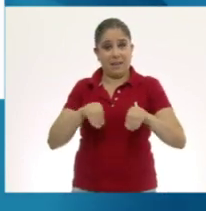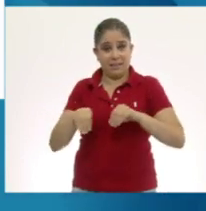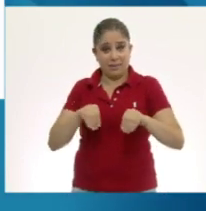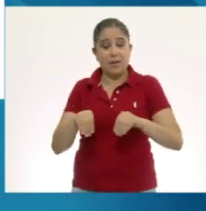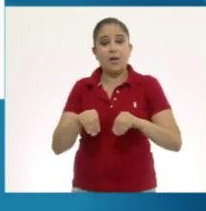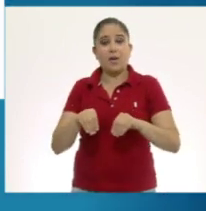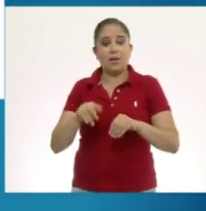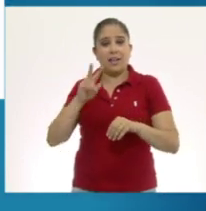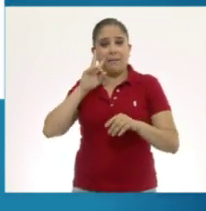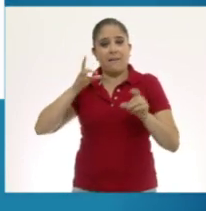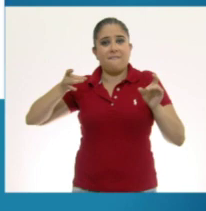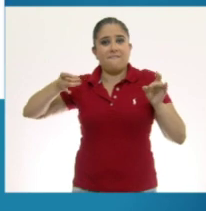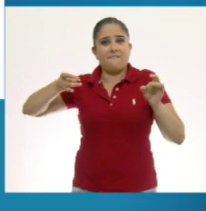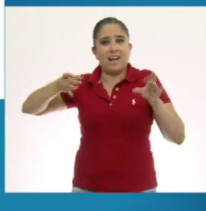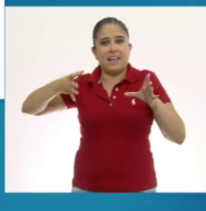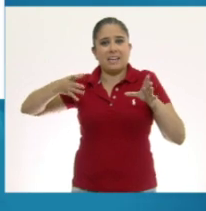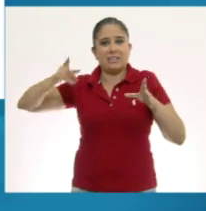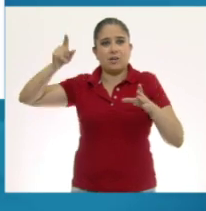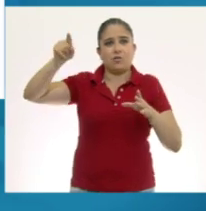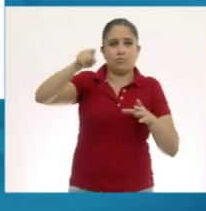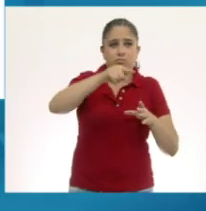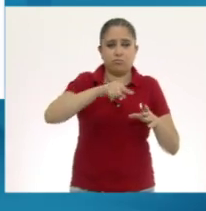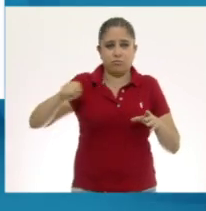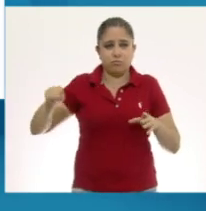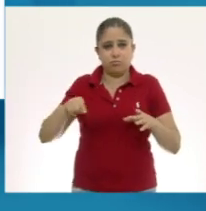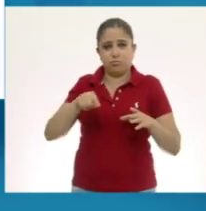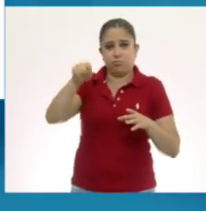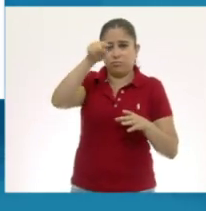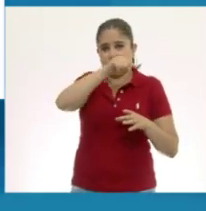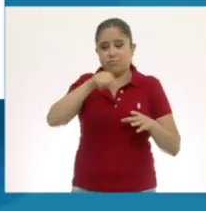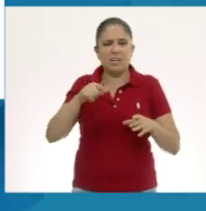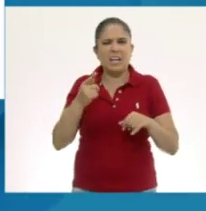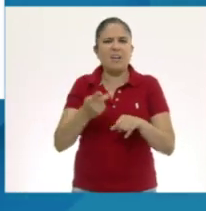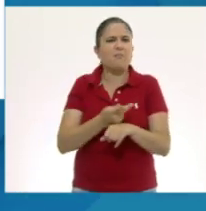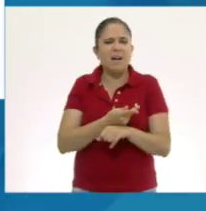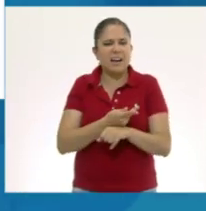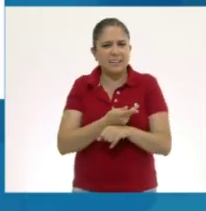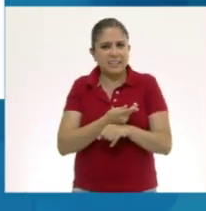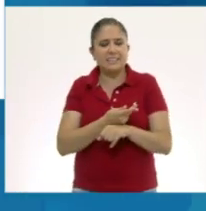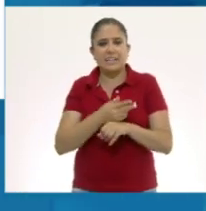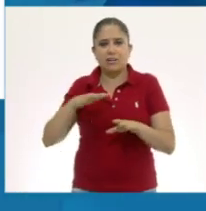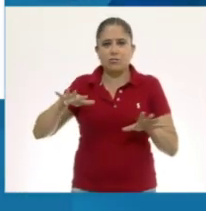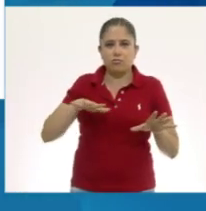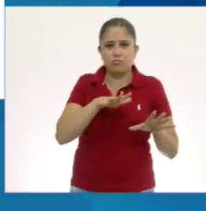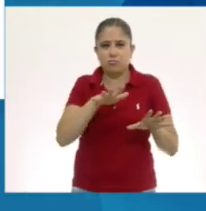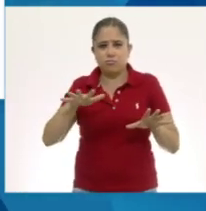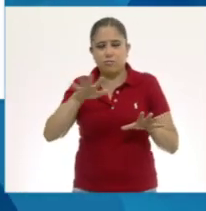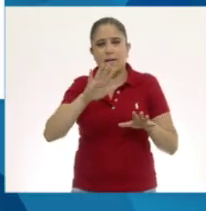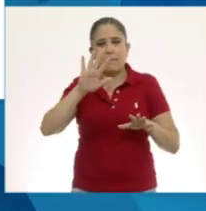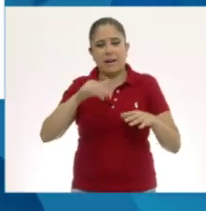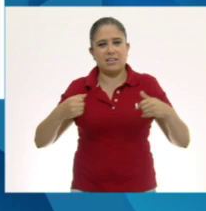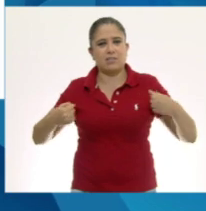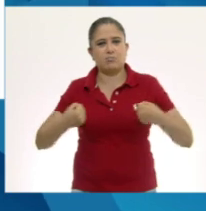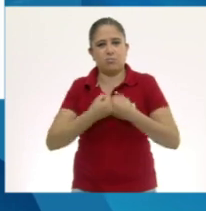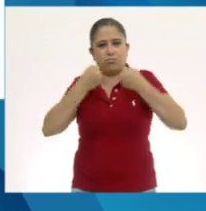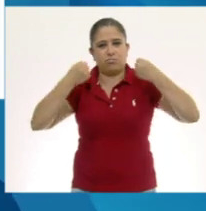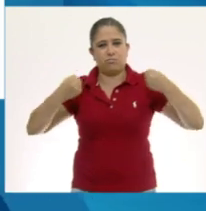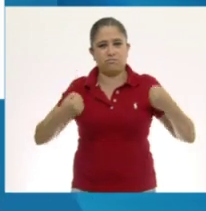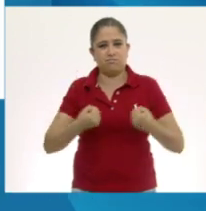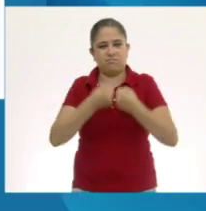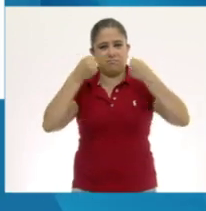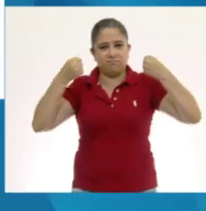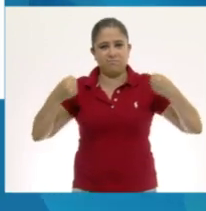nos lo están indicando, y lo que está ocurriendo con este tipo de choque entre placas